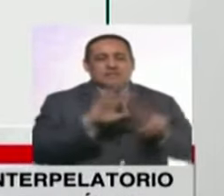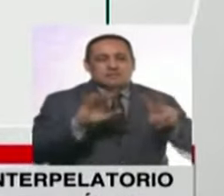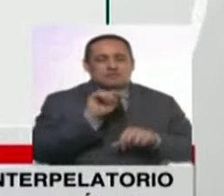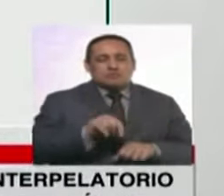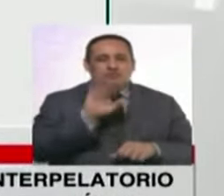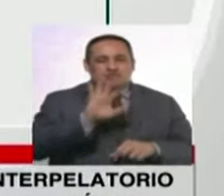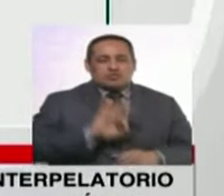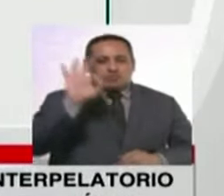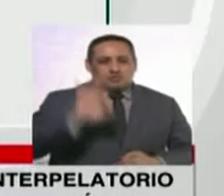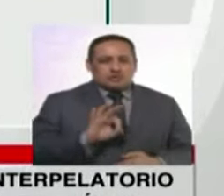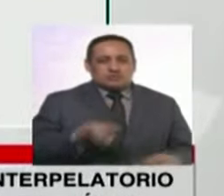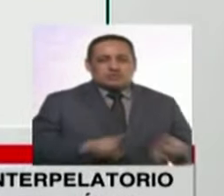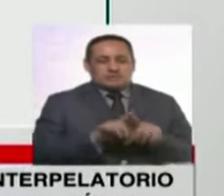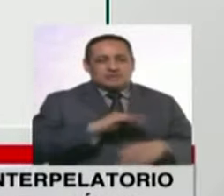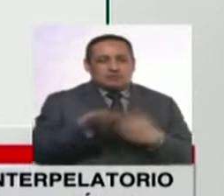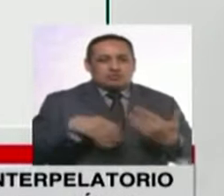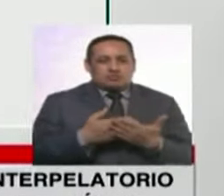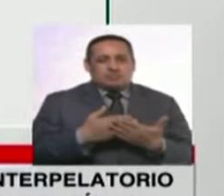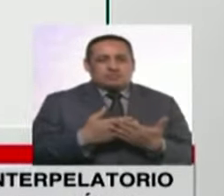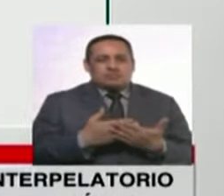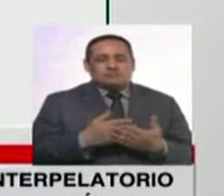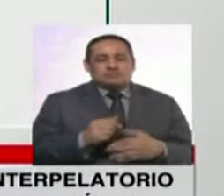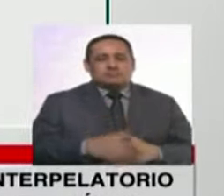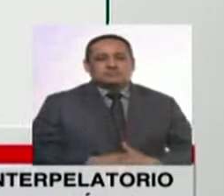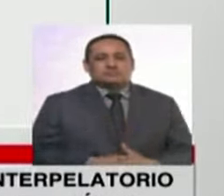27.5% del total